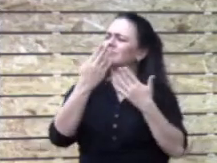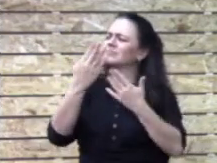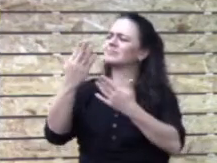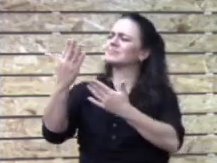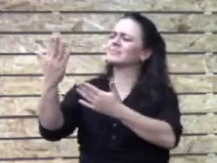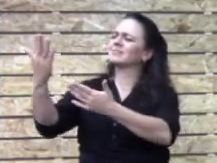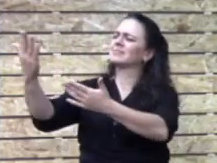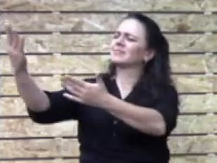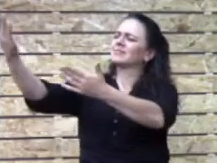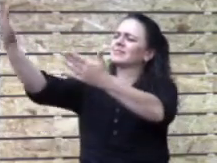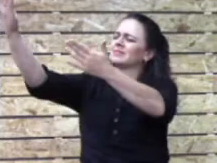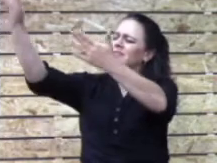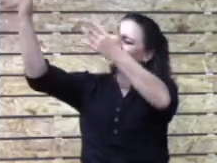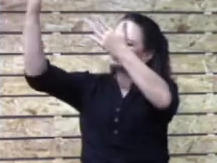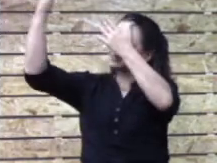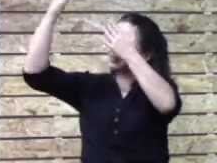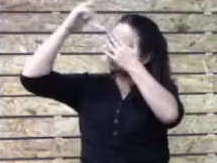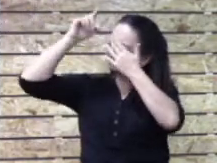voluntad.